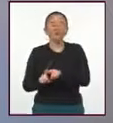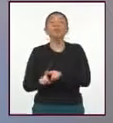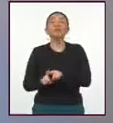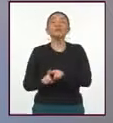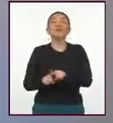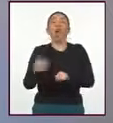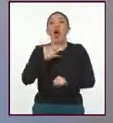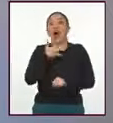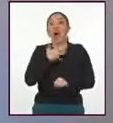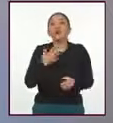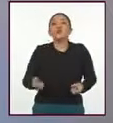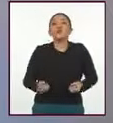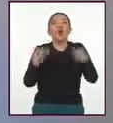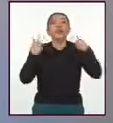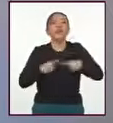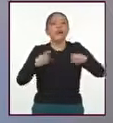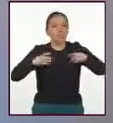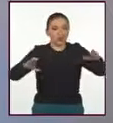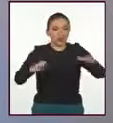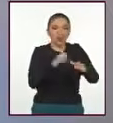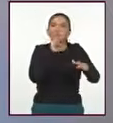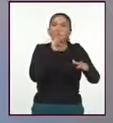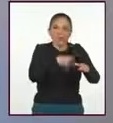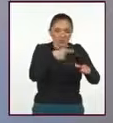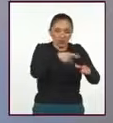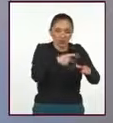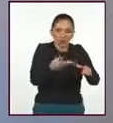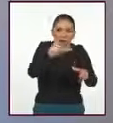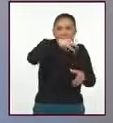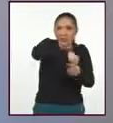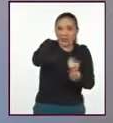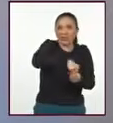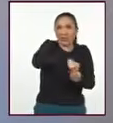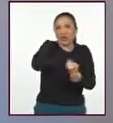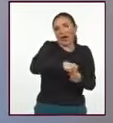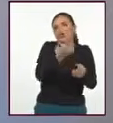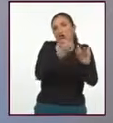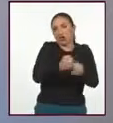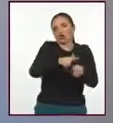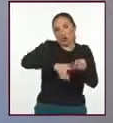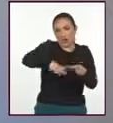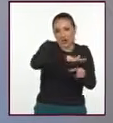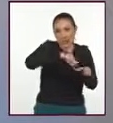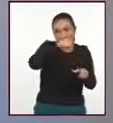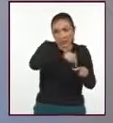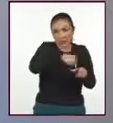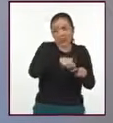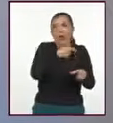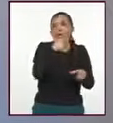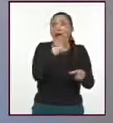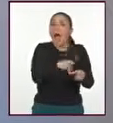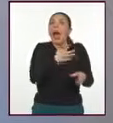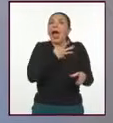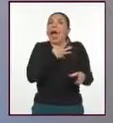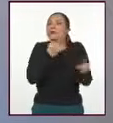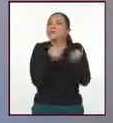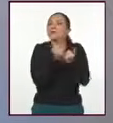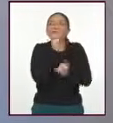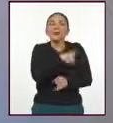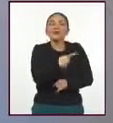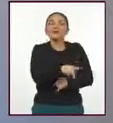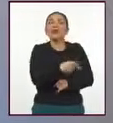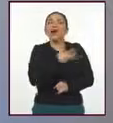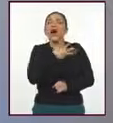cierta cantidad de personas que forman parte de esa sociedad y generalmente también tienen ciertas tradiciones, ciertas formas